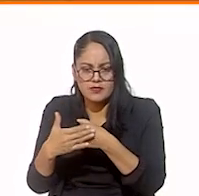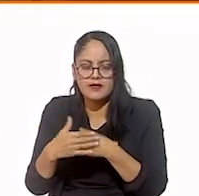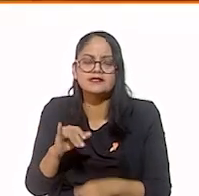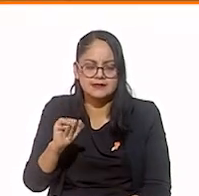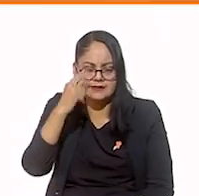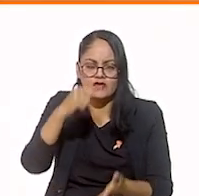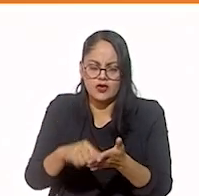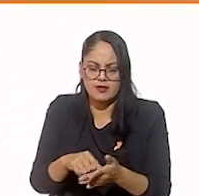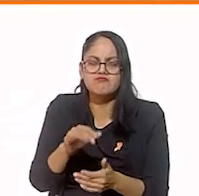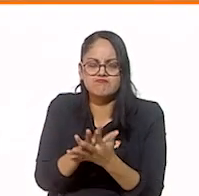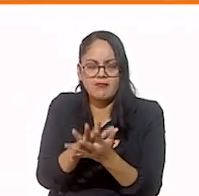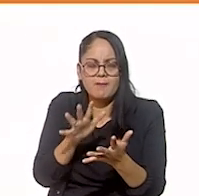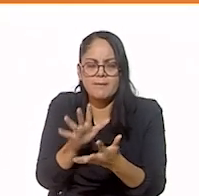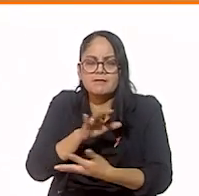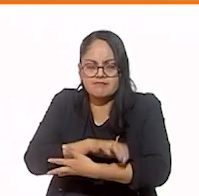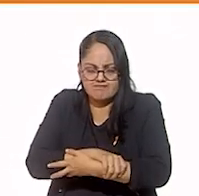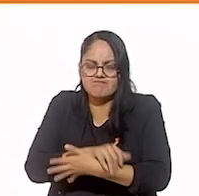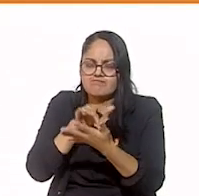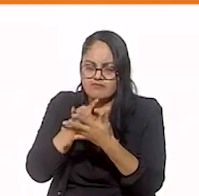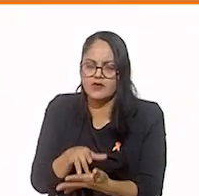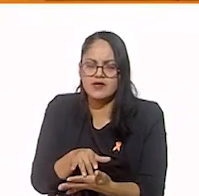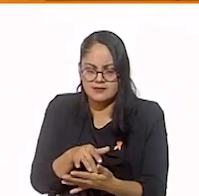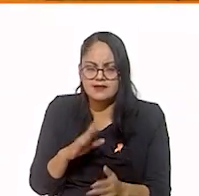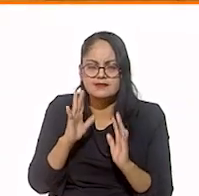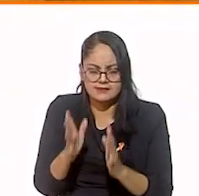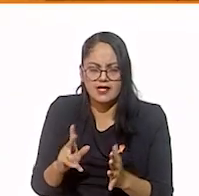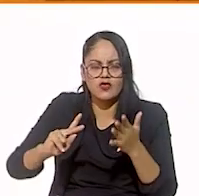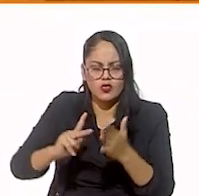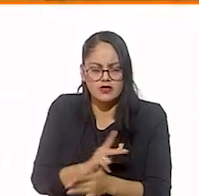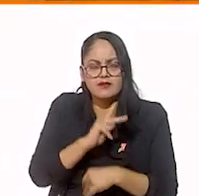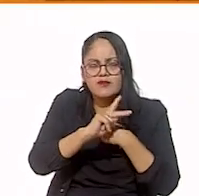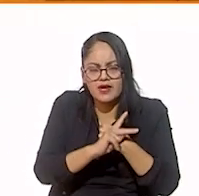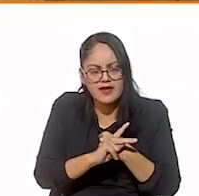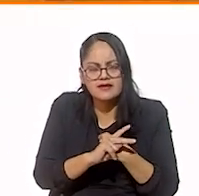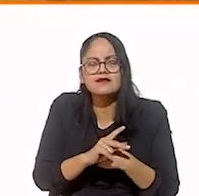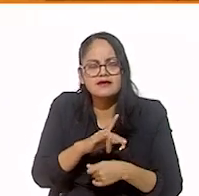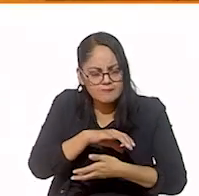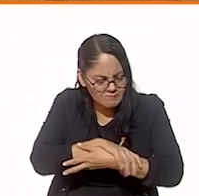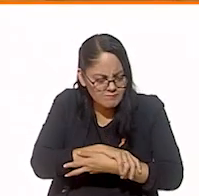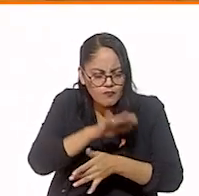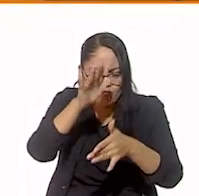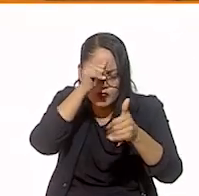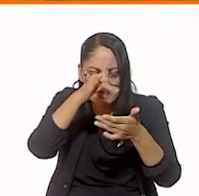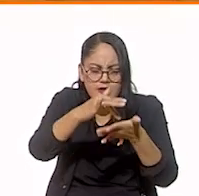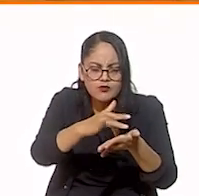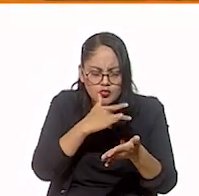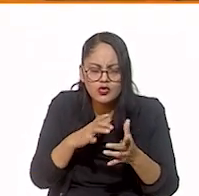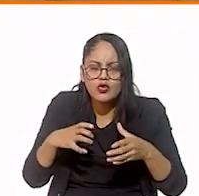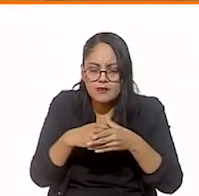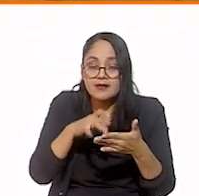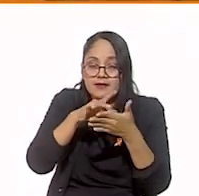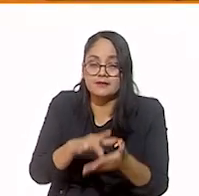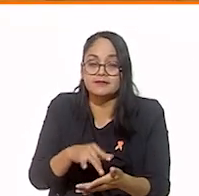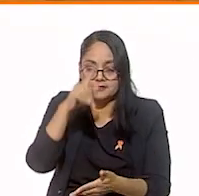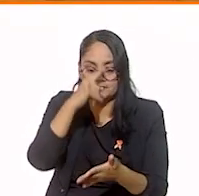puerta. Creo que ha habido una creciente solidaridad, que creo que se han restituido lazos de cooperación, lazos de comunidad. Creo que nos